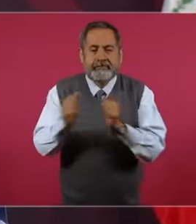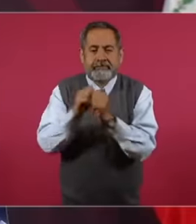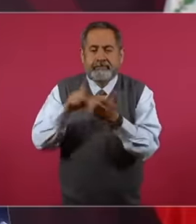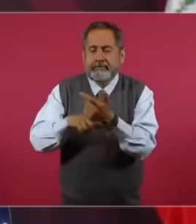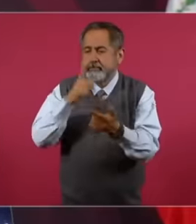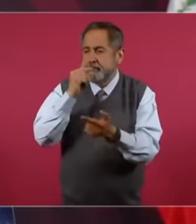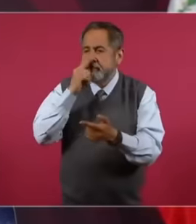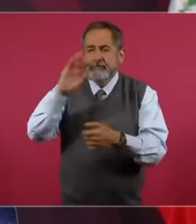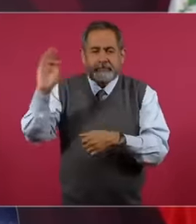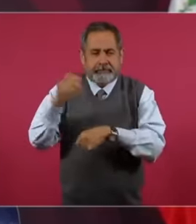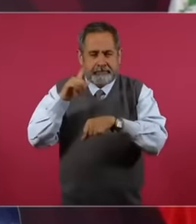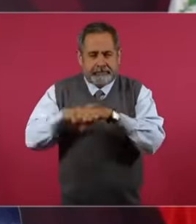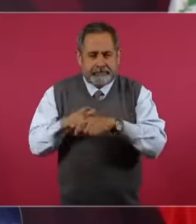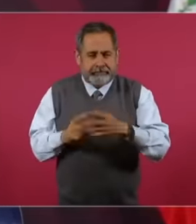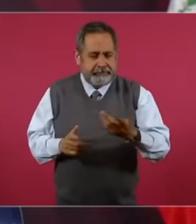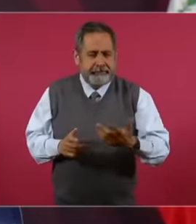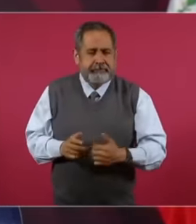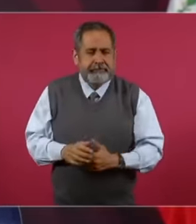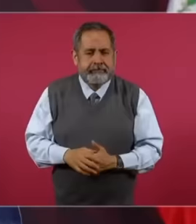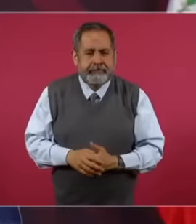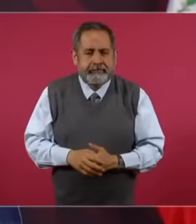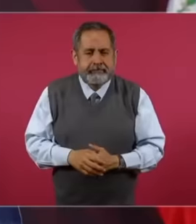policías federales.